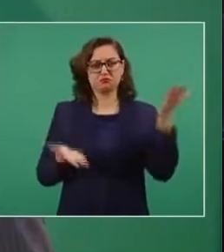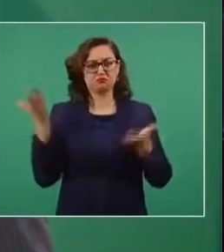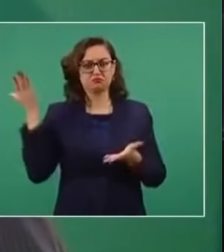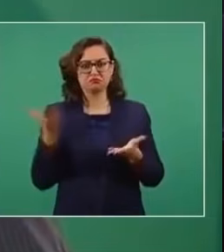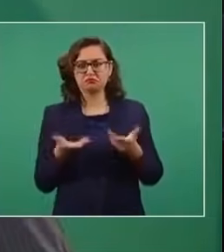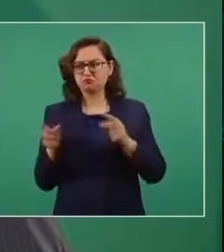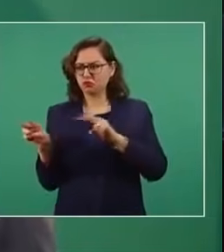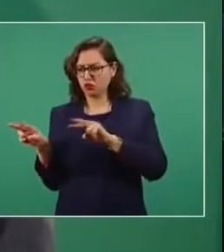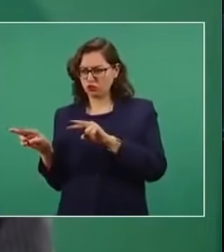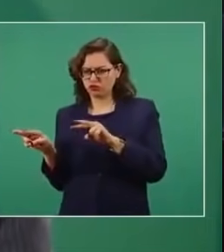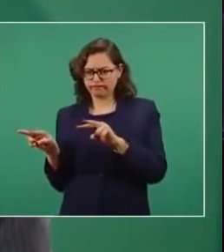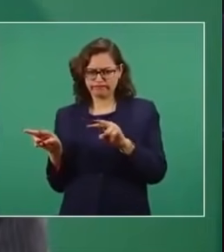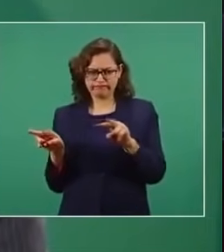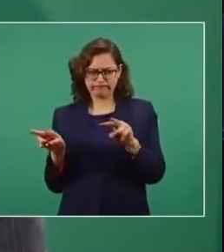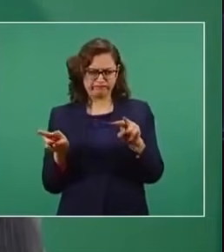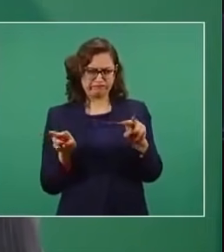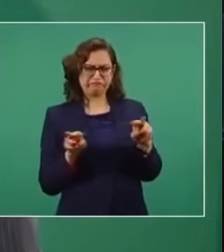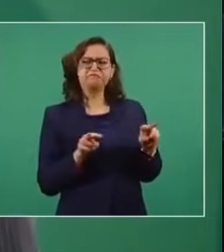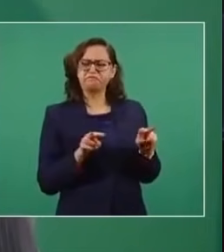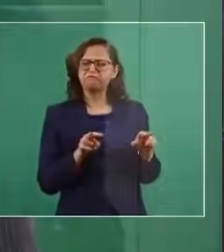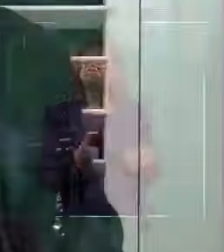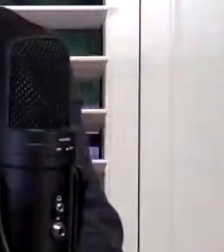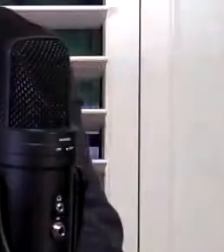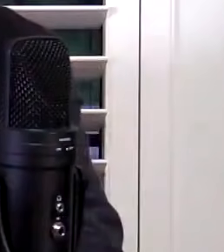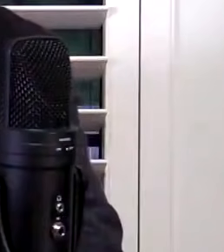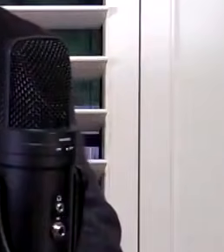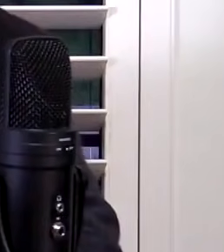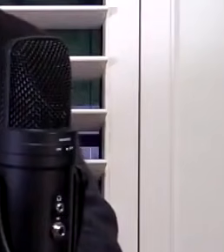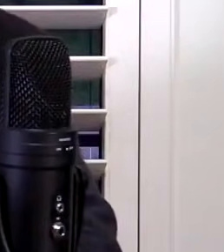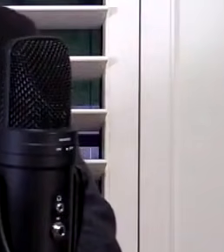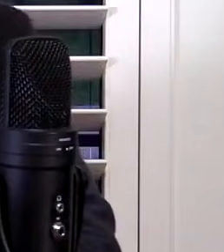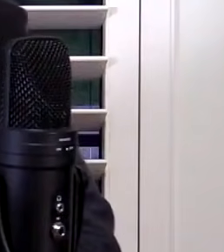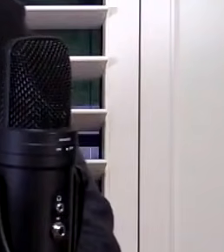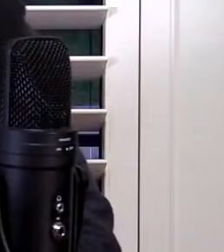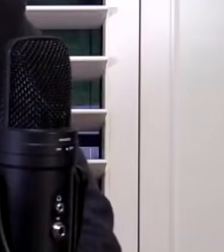observe lo que está sucediendo en nuestro país.